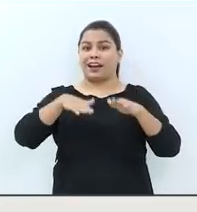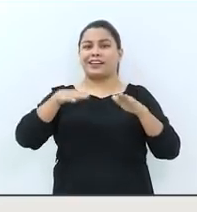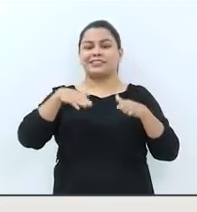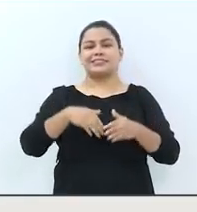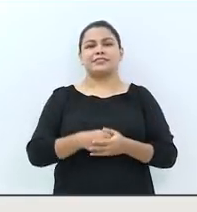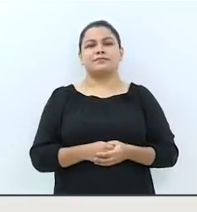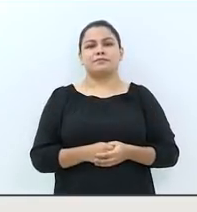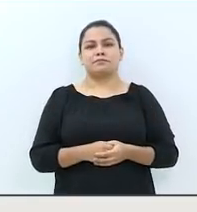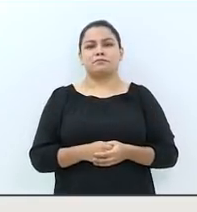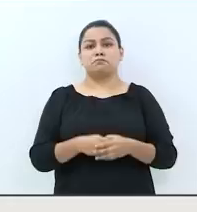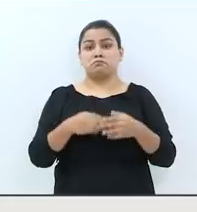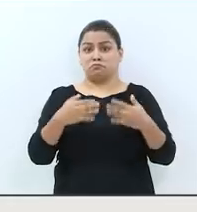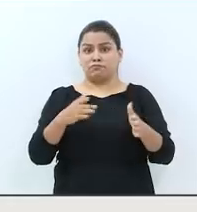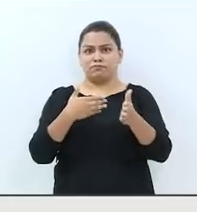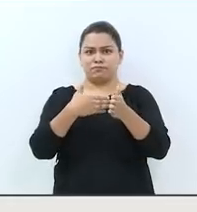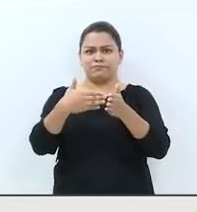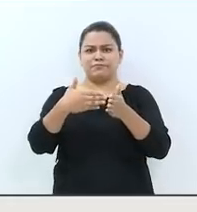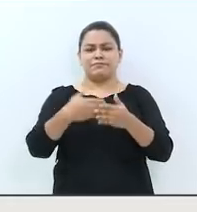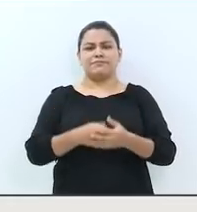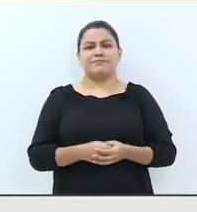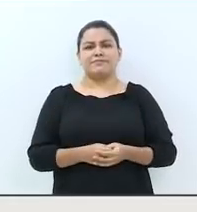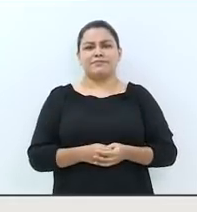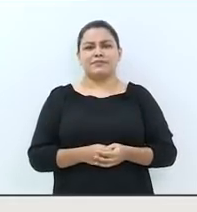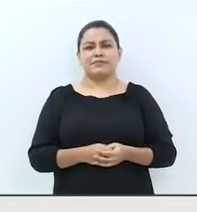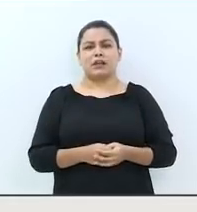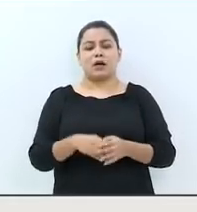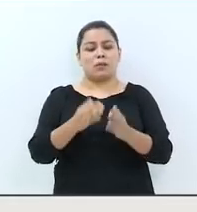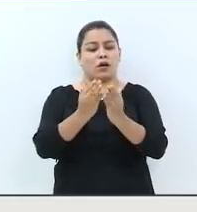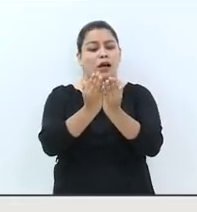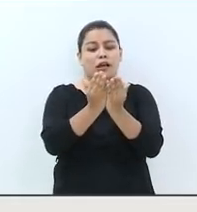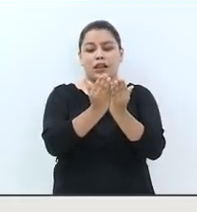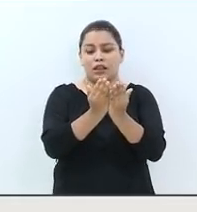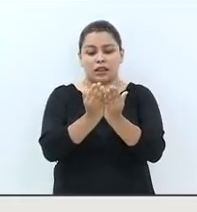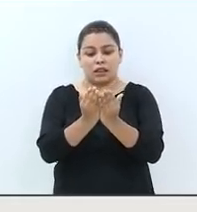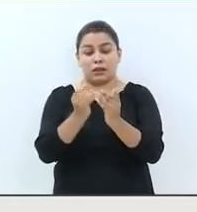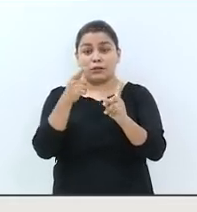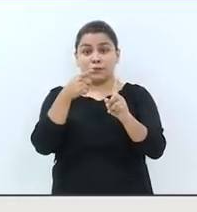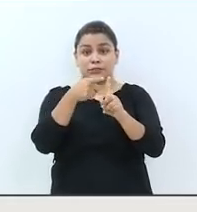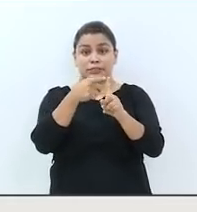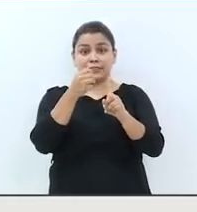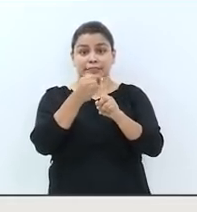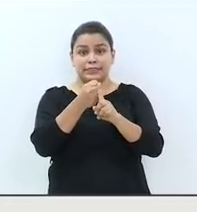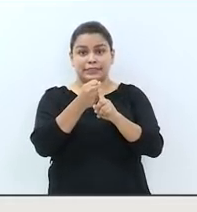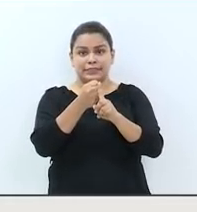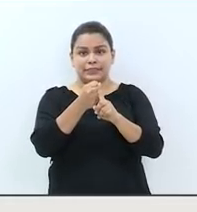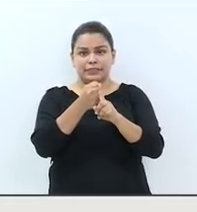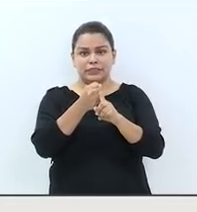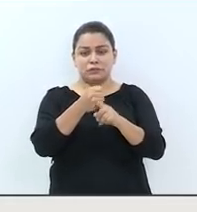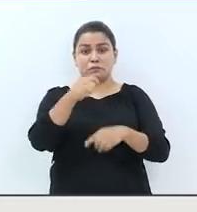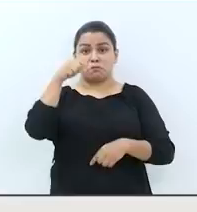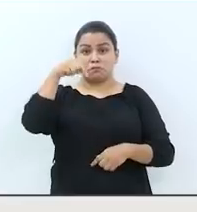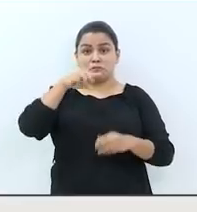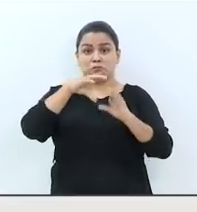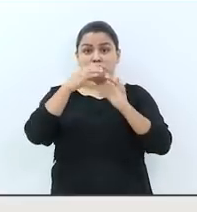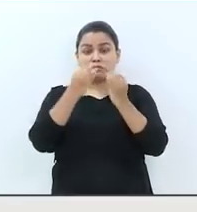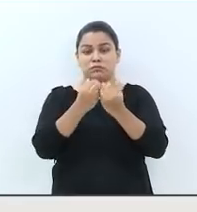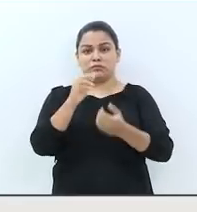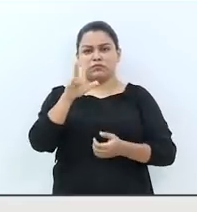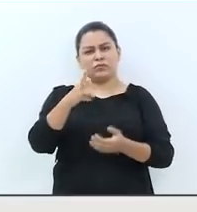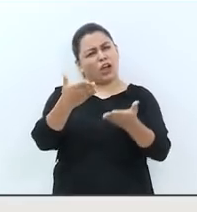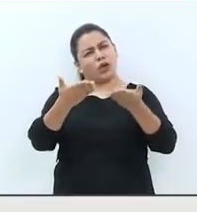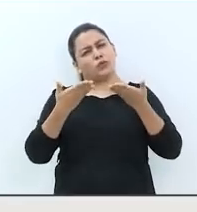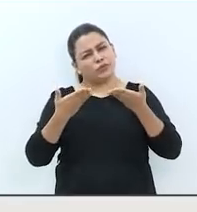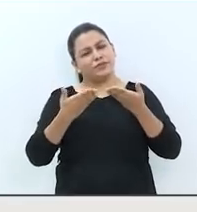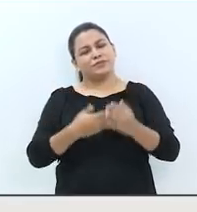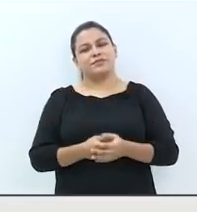gracias. Listo, comencemos. Vamos a leer el propósito de la sesión número 3, para lo cual le voy a solicitar, Lorena, que nos ayude,